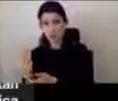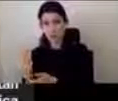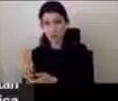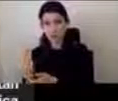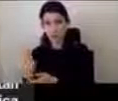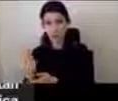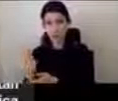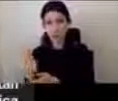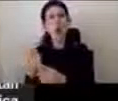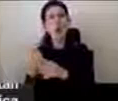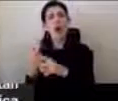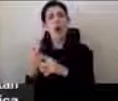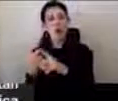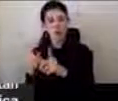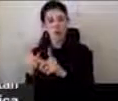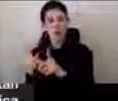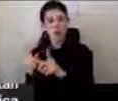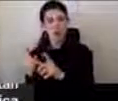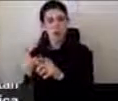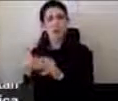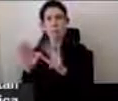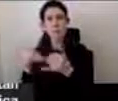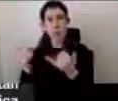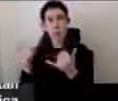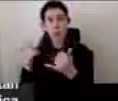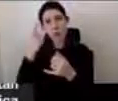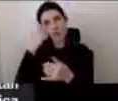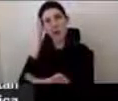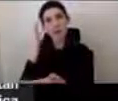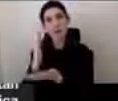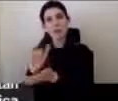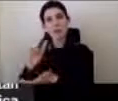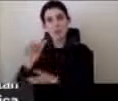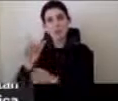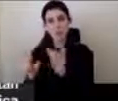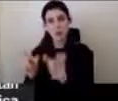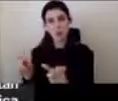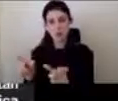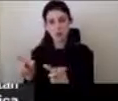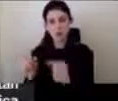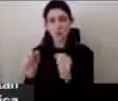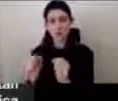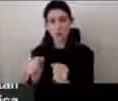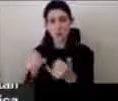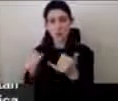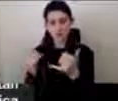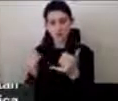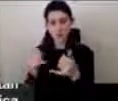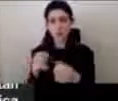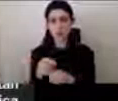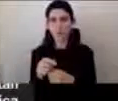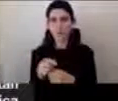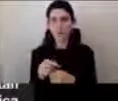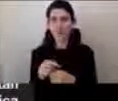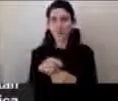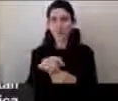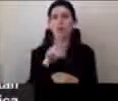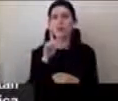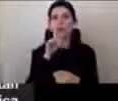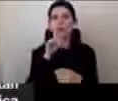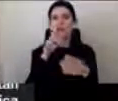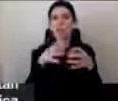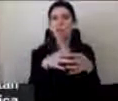6 jugadores, pero el juego es el mismo. Además, Dixit presenta expansiones. Las expansiones de los juegos son